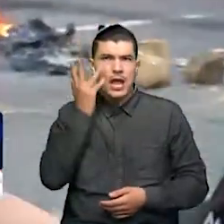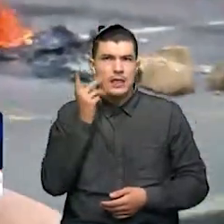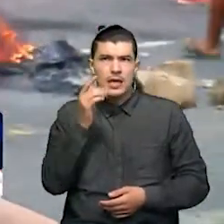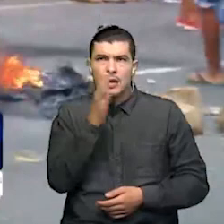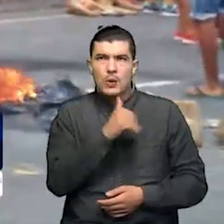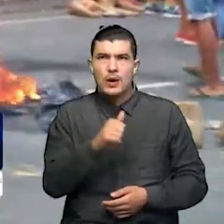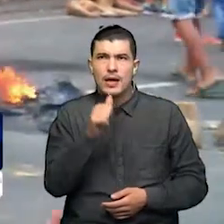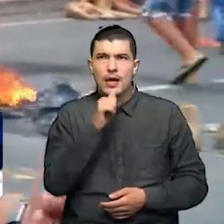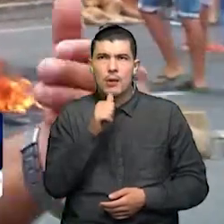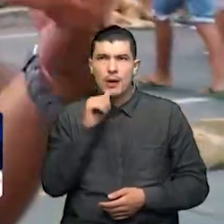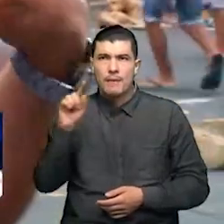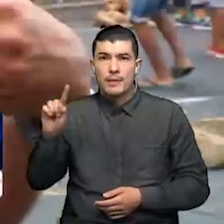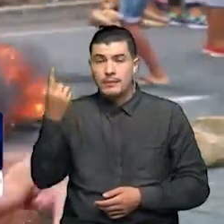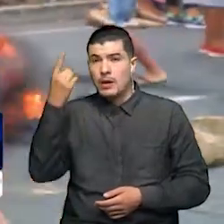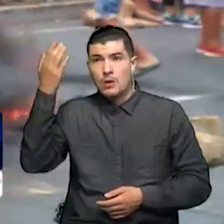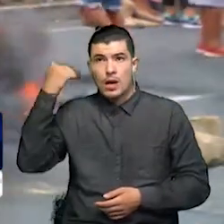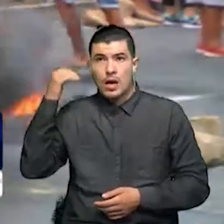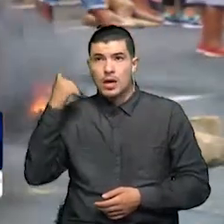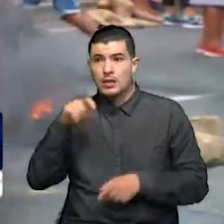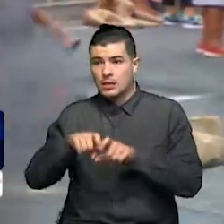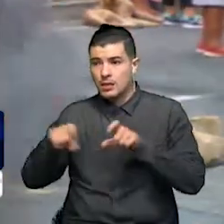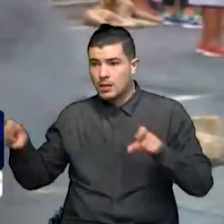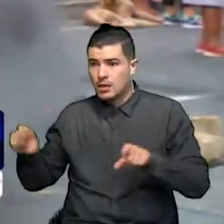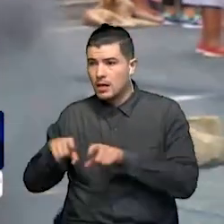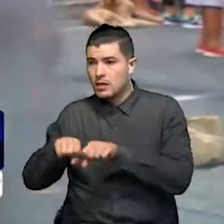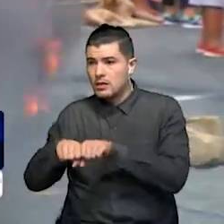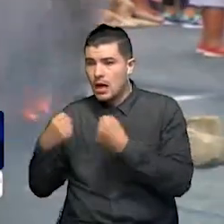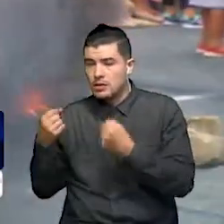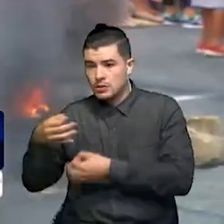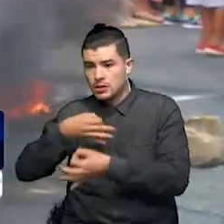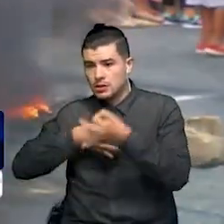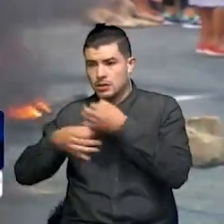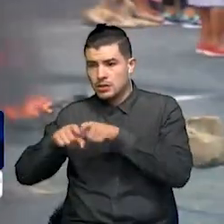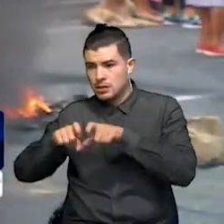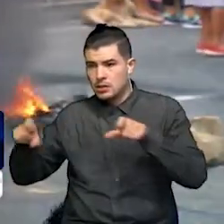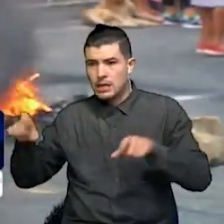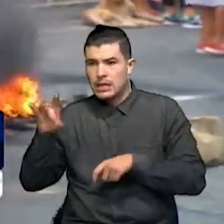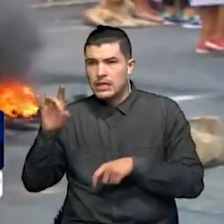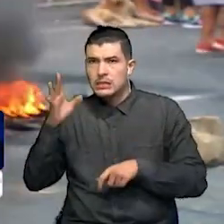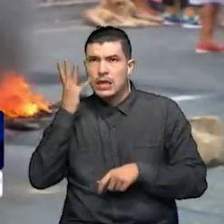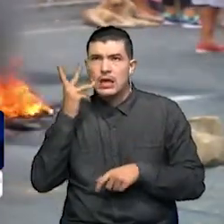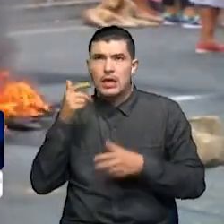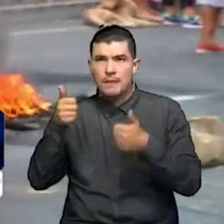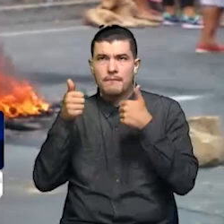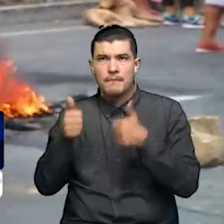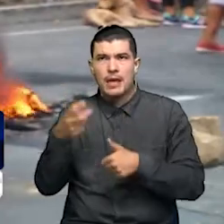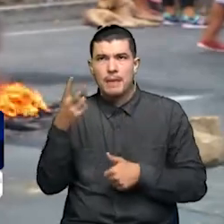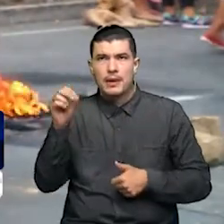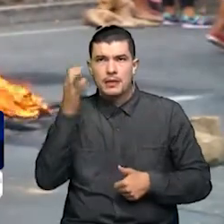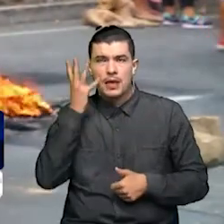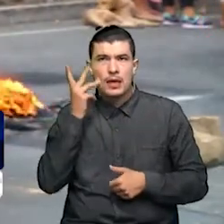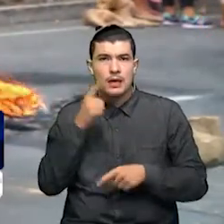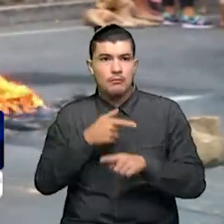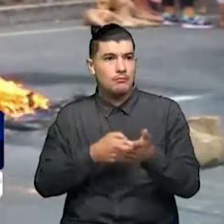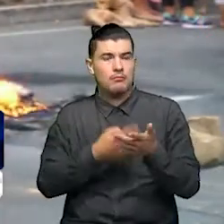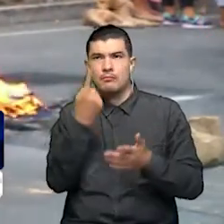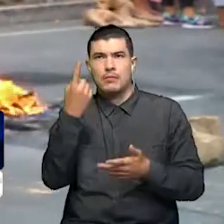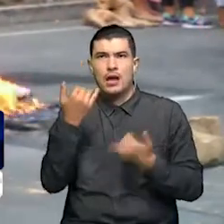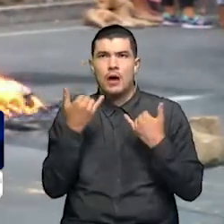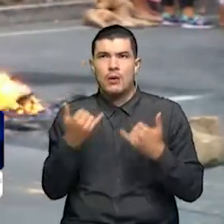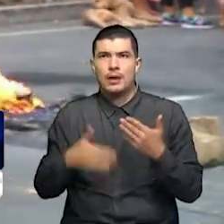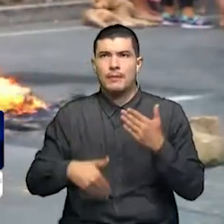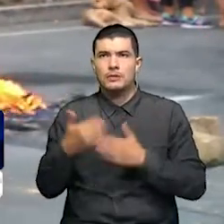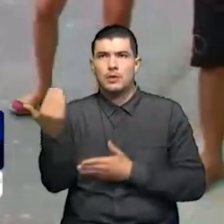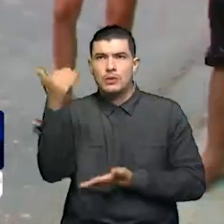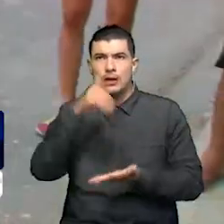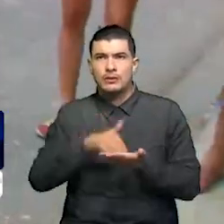presentado primero era hacer que la tubería se estaba obsoleta se cambió la tubería 15 días bien 20 días bien y de momento él empezó a para